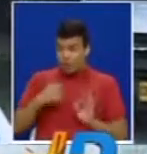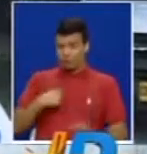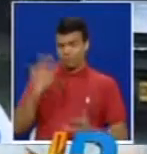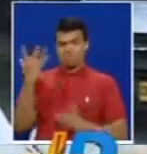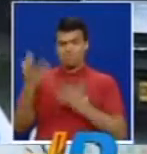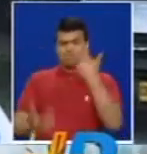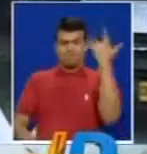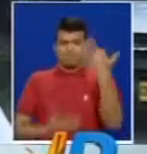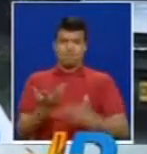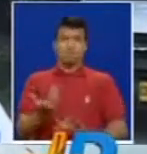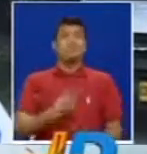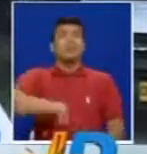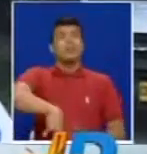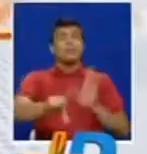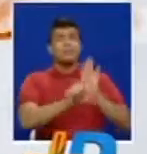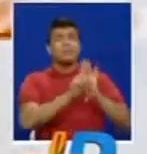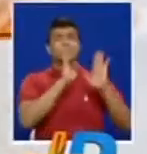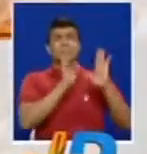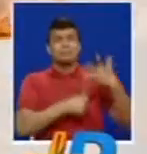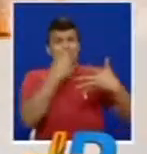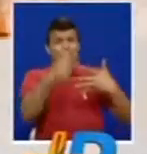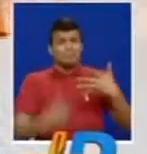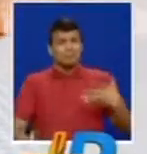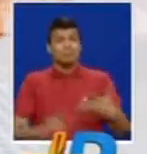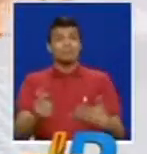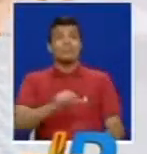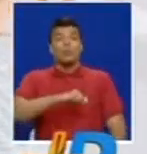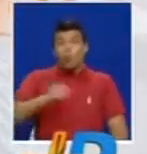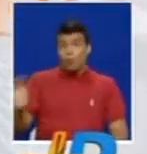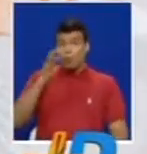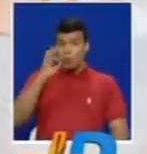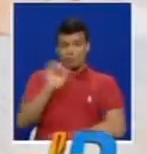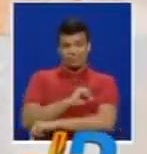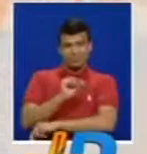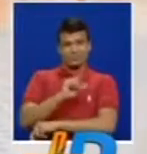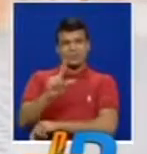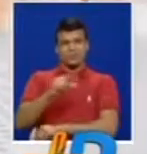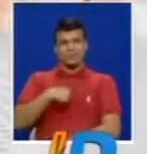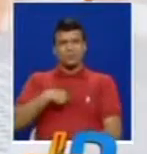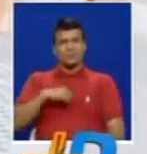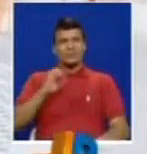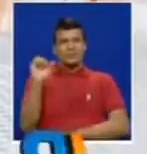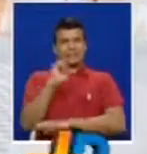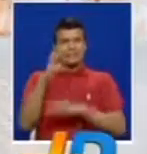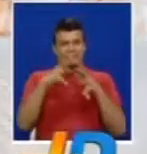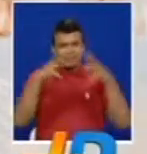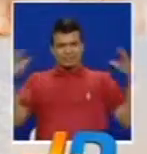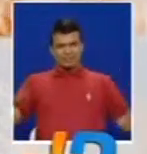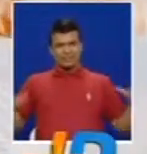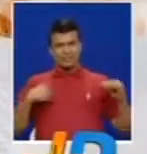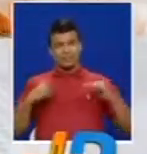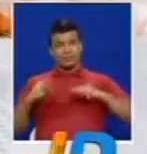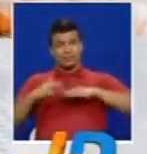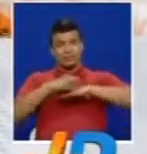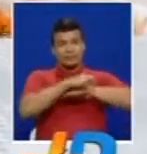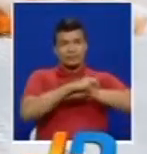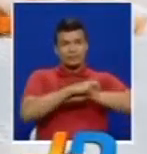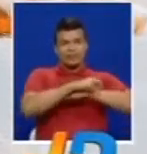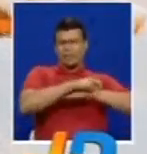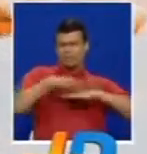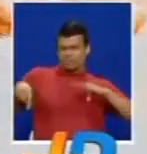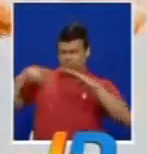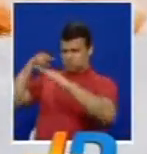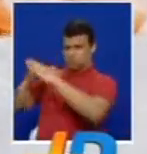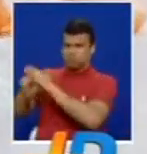casco, ni se anda con los chalecos reflectivos. En otro caso, el conductor de ese vehículo decidió bajar de la grúa el carro en el que, según las autoridades,